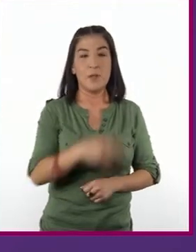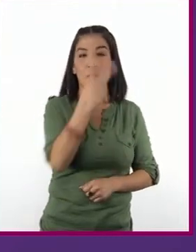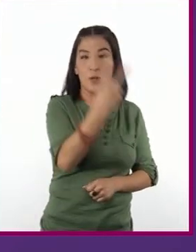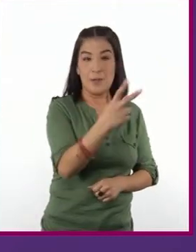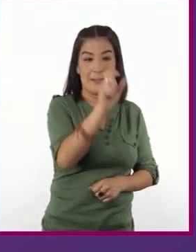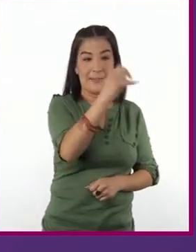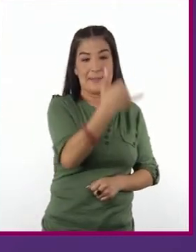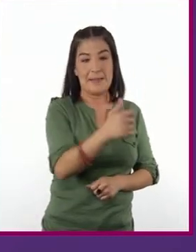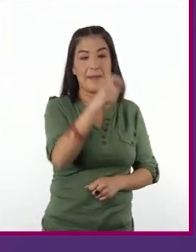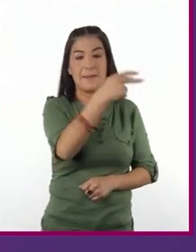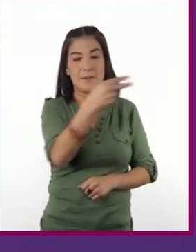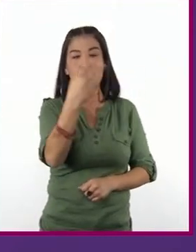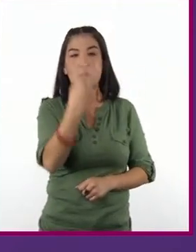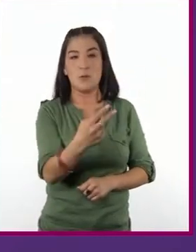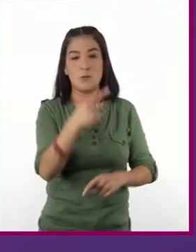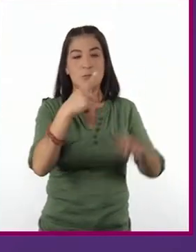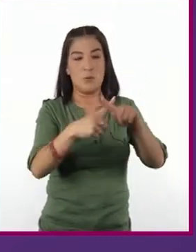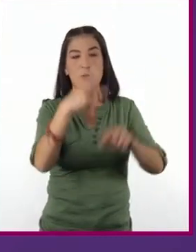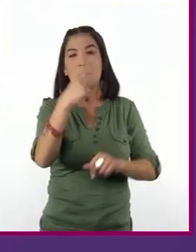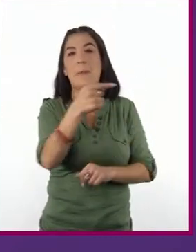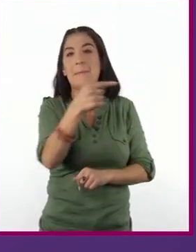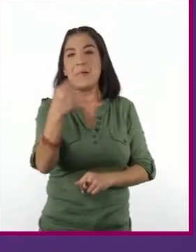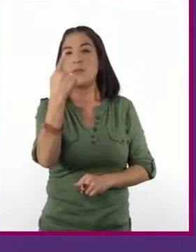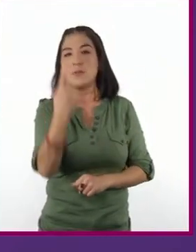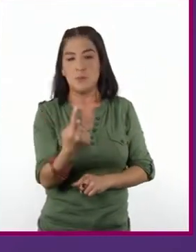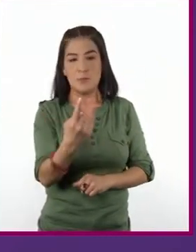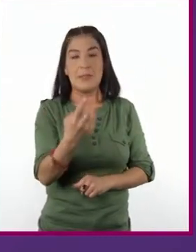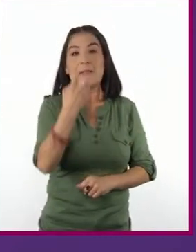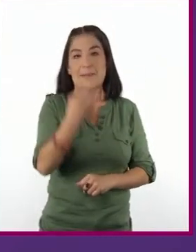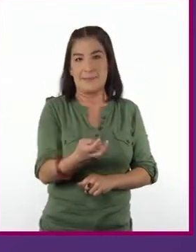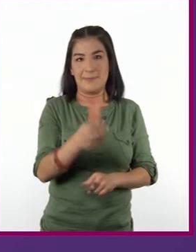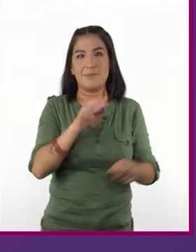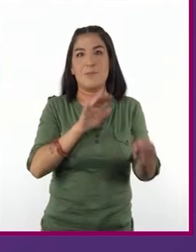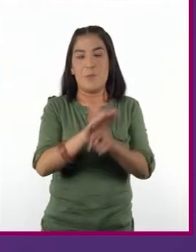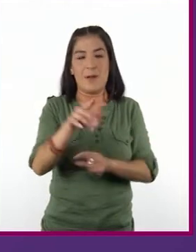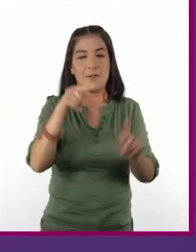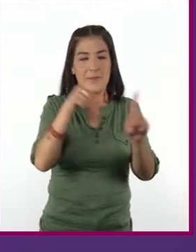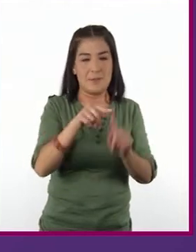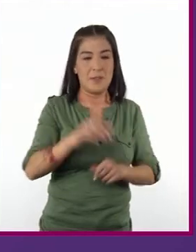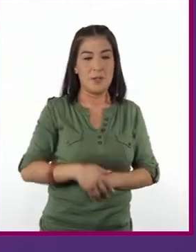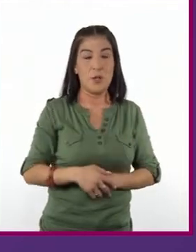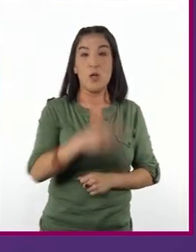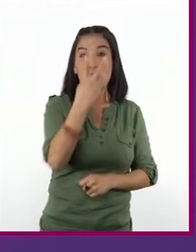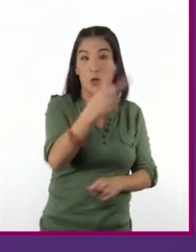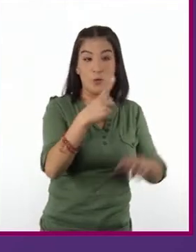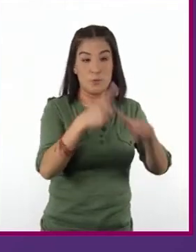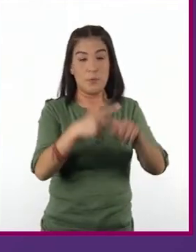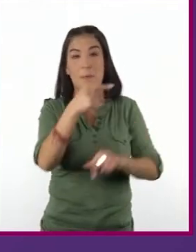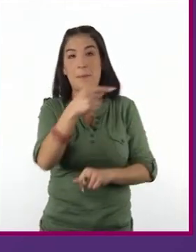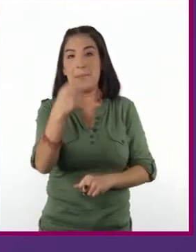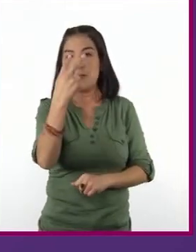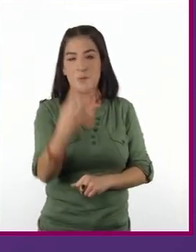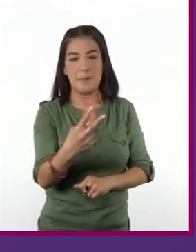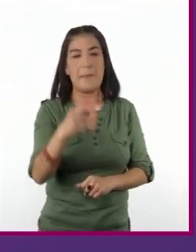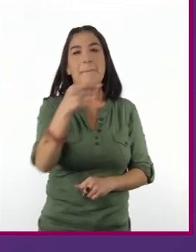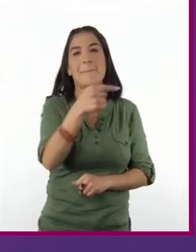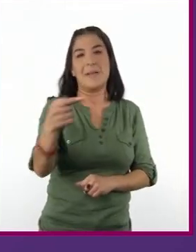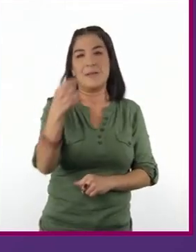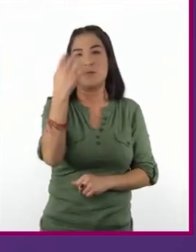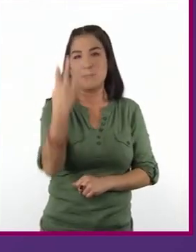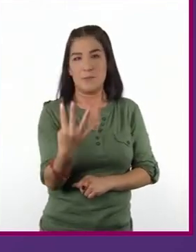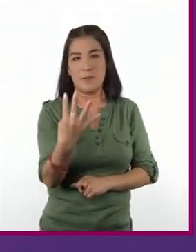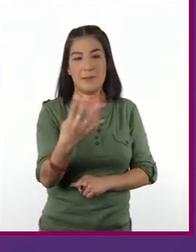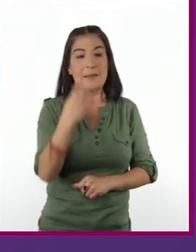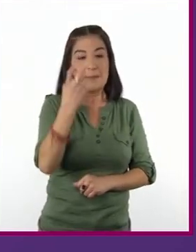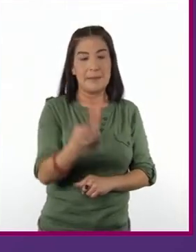menos 2 menos 1. Realizando las operaciones respectivas, 2 por menos 2 son menos 4.